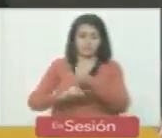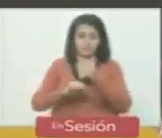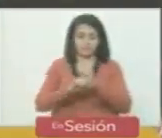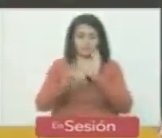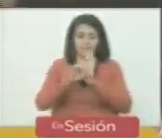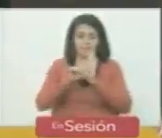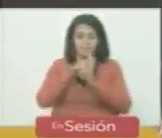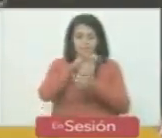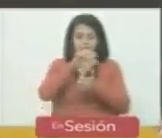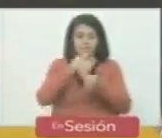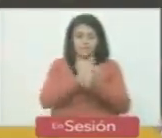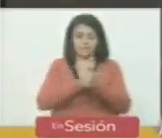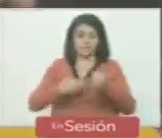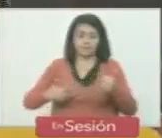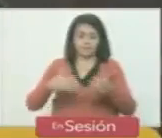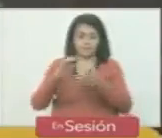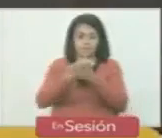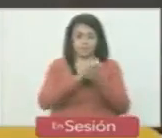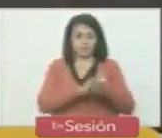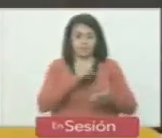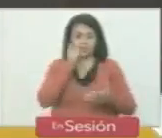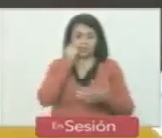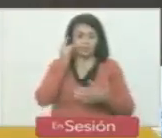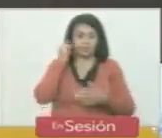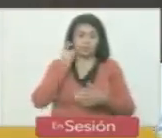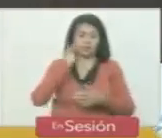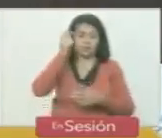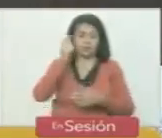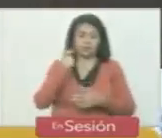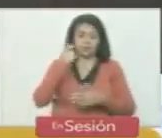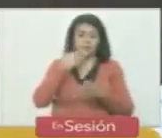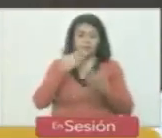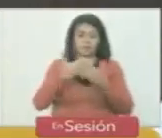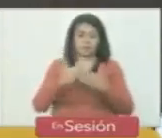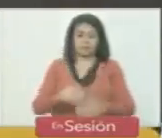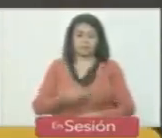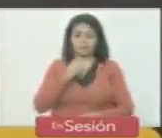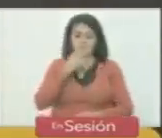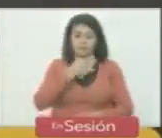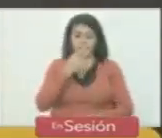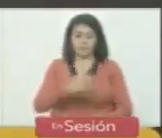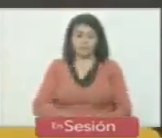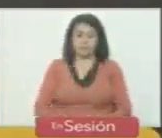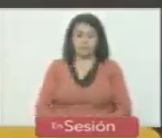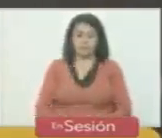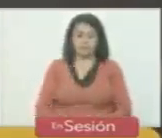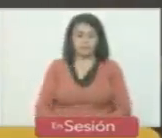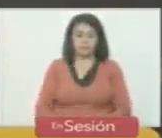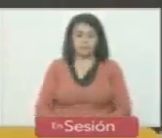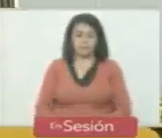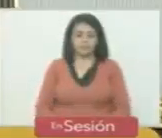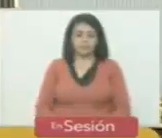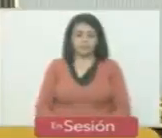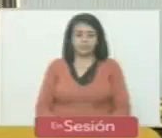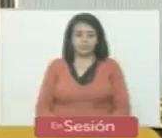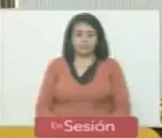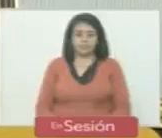decreto, vicepresidenta, compañeras y compañeros diputados. Muchas gracias. Buenas tardes.